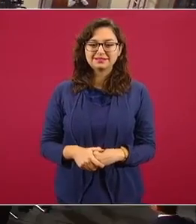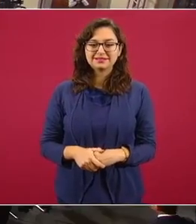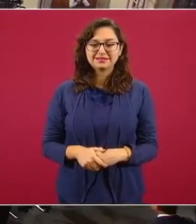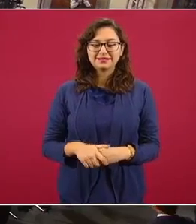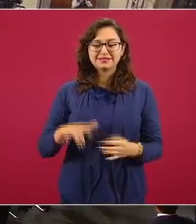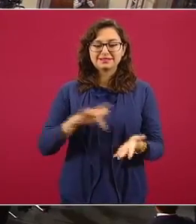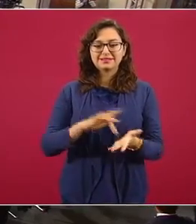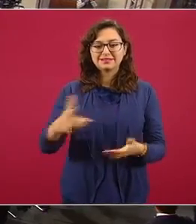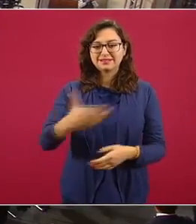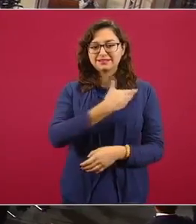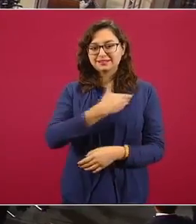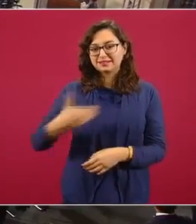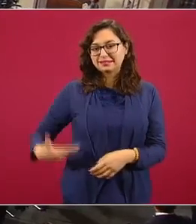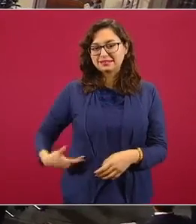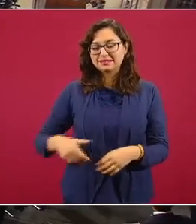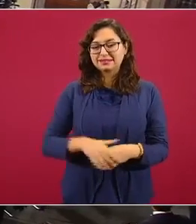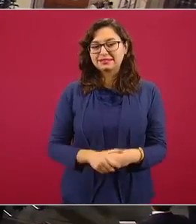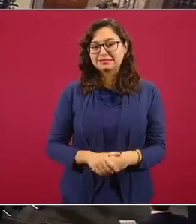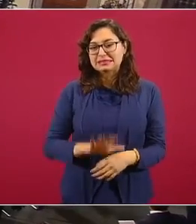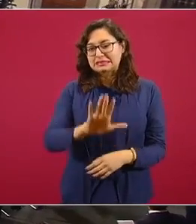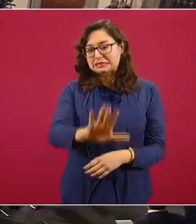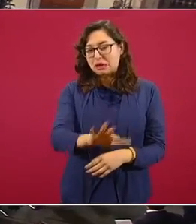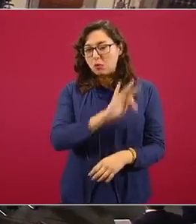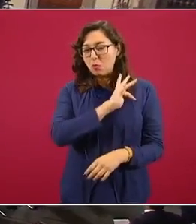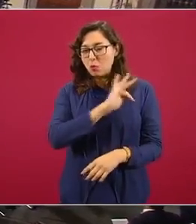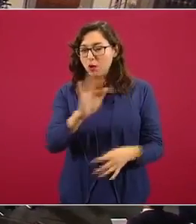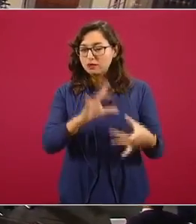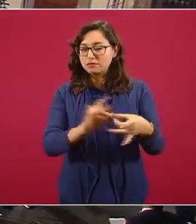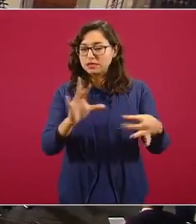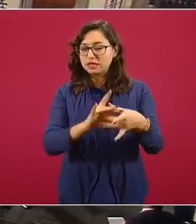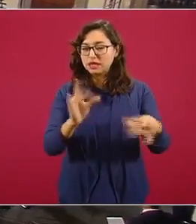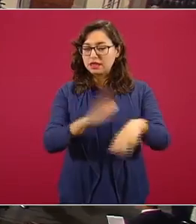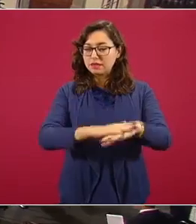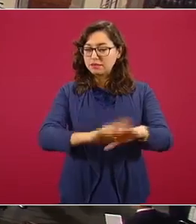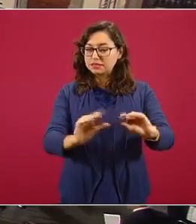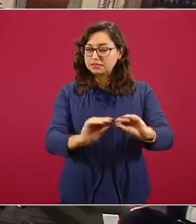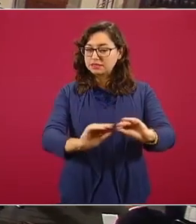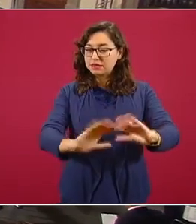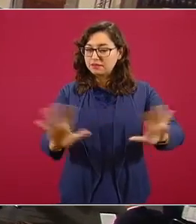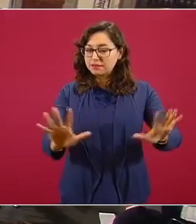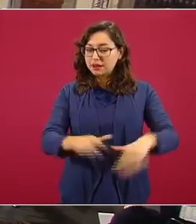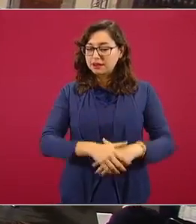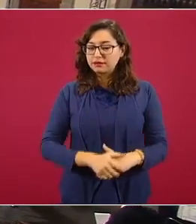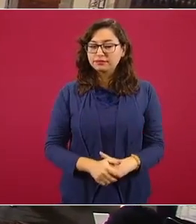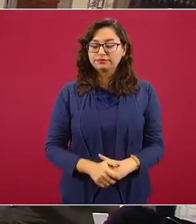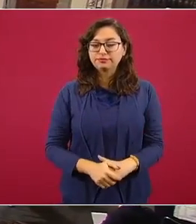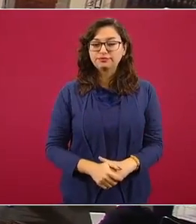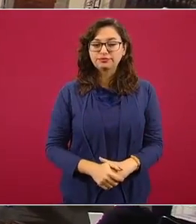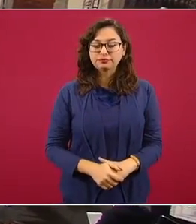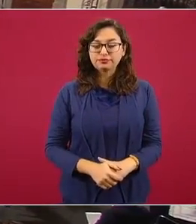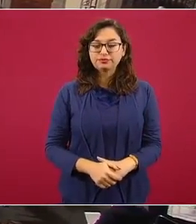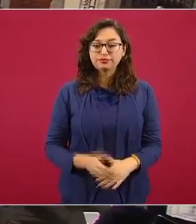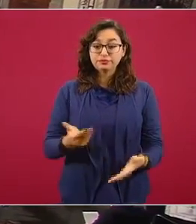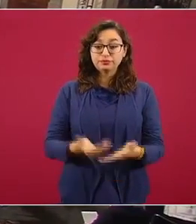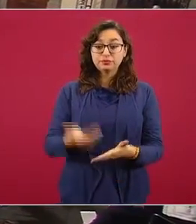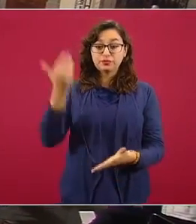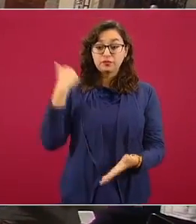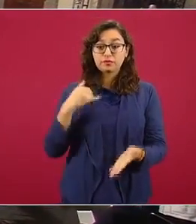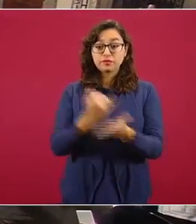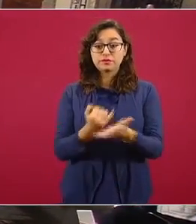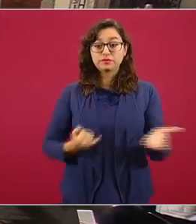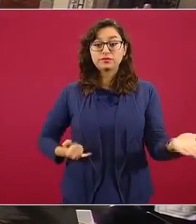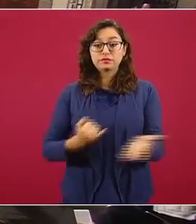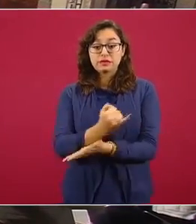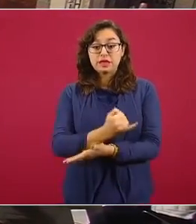Gracias, presidente. Nada más, solo que nos aclarara con el decreto que se dio a conocer con respecto a los